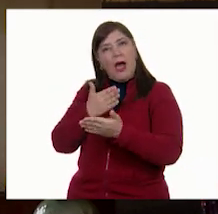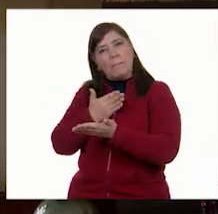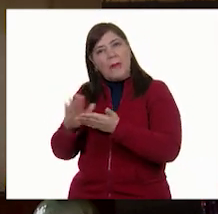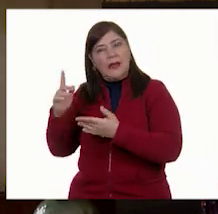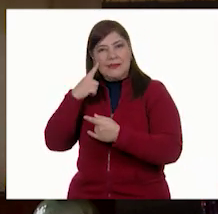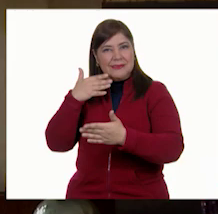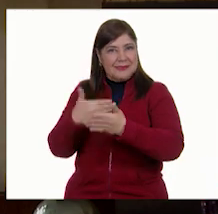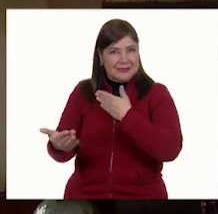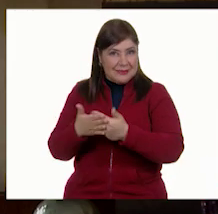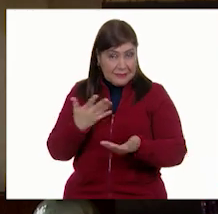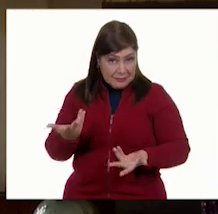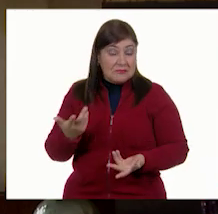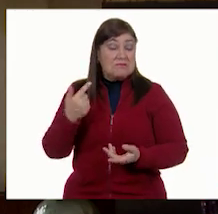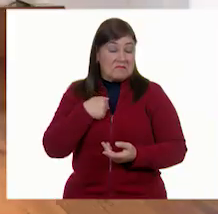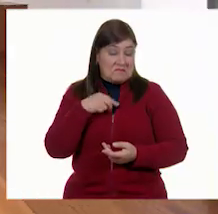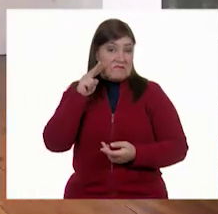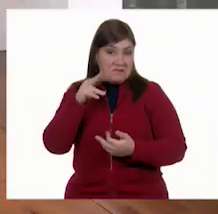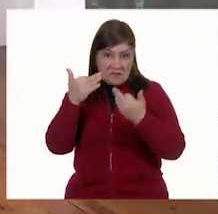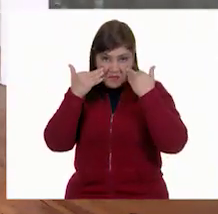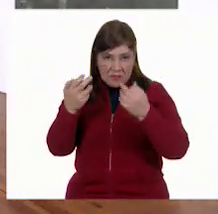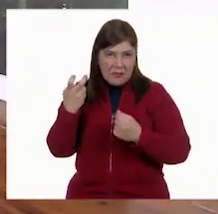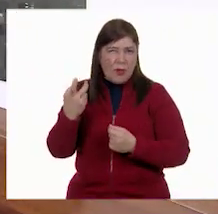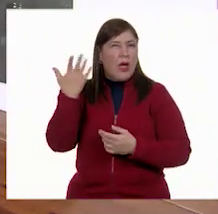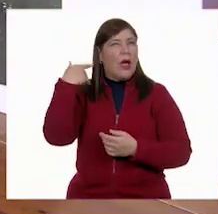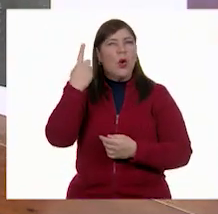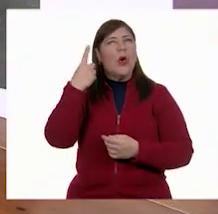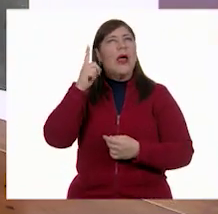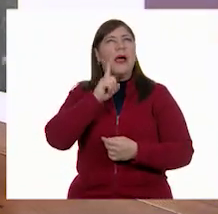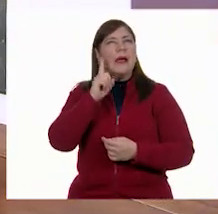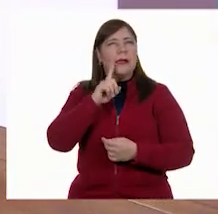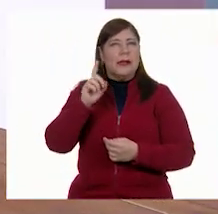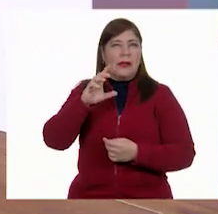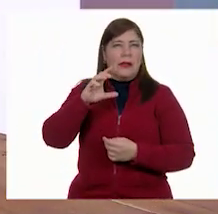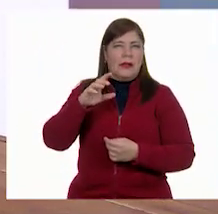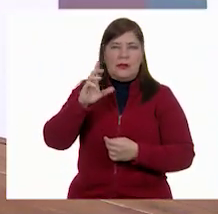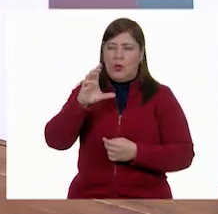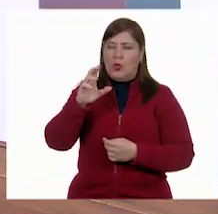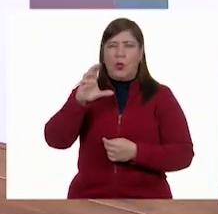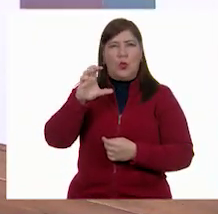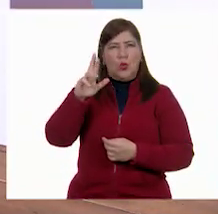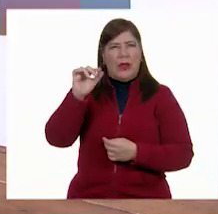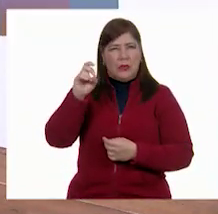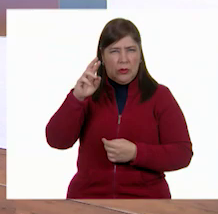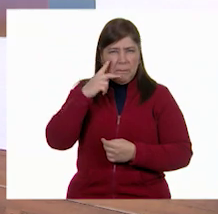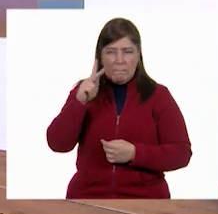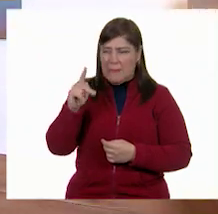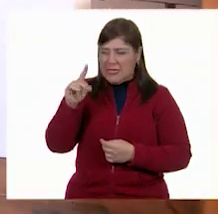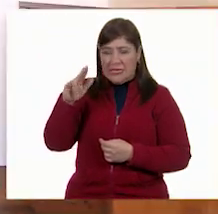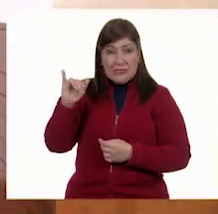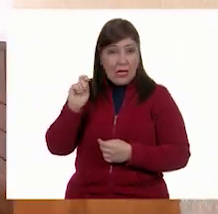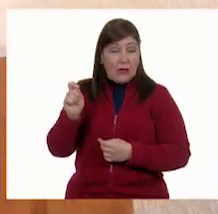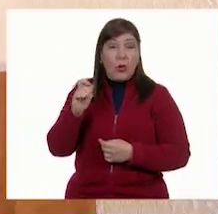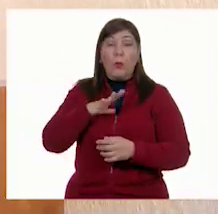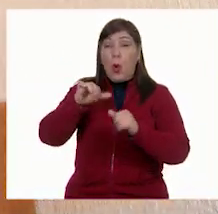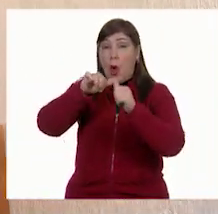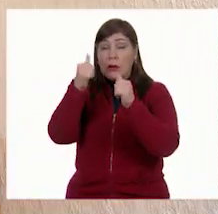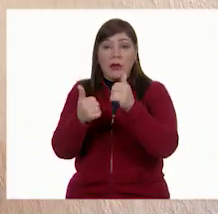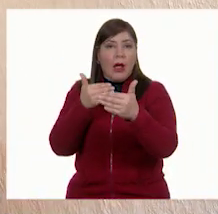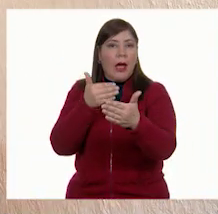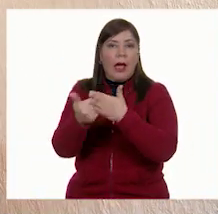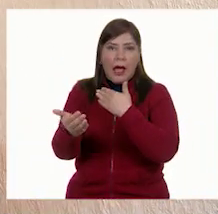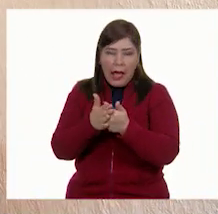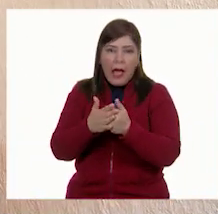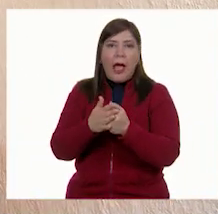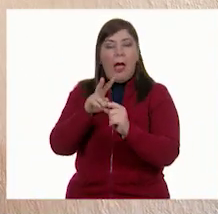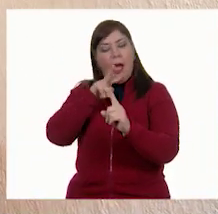una vez me dijo un curador, Patrick Charpenel, me dijo, es que los artistas contemporáneos te enseñan a